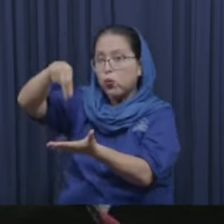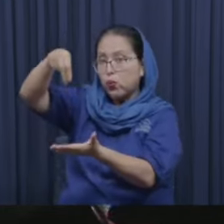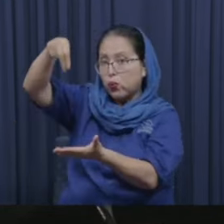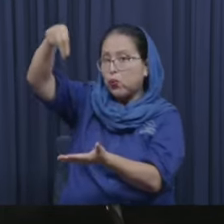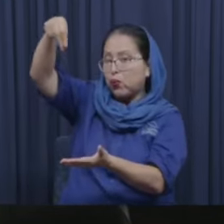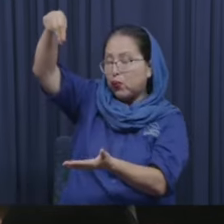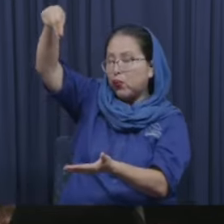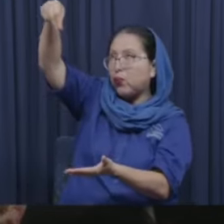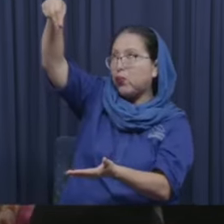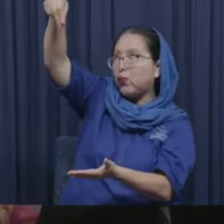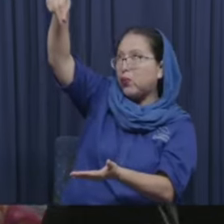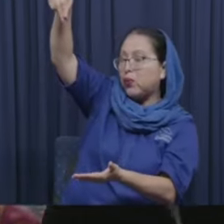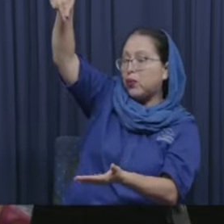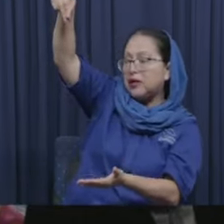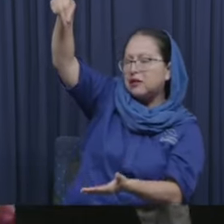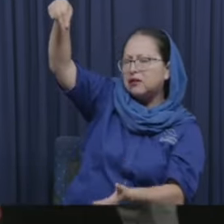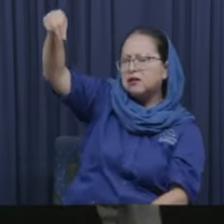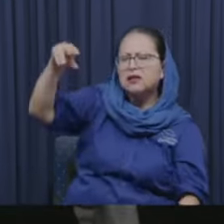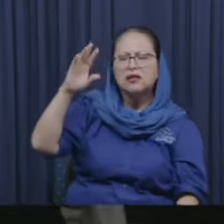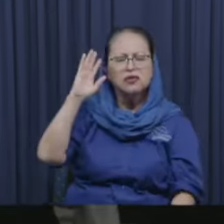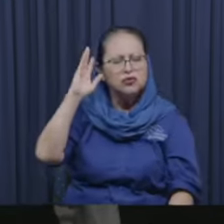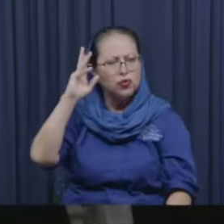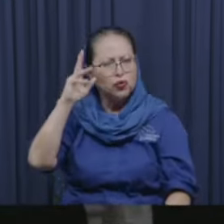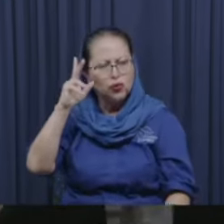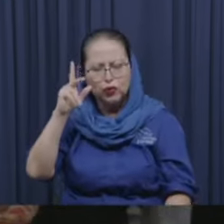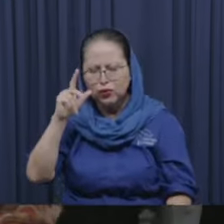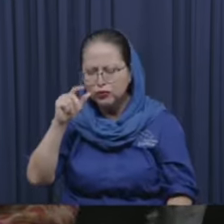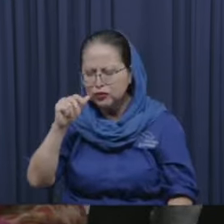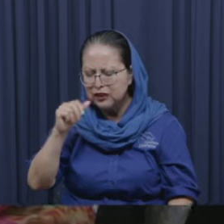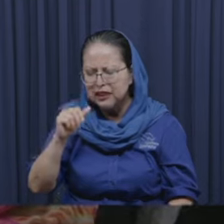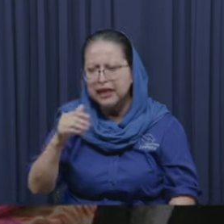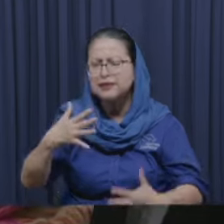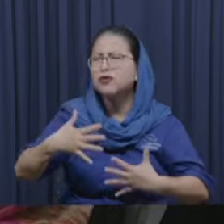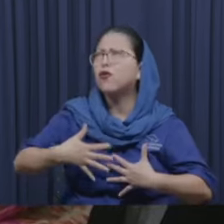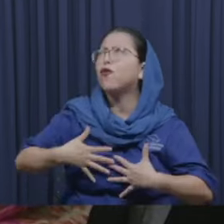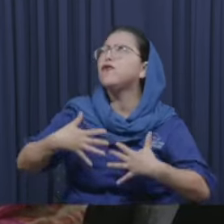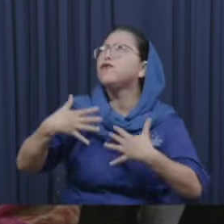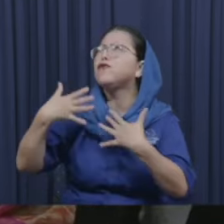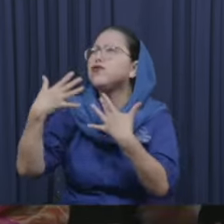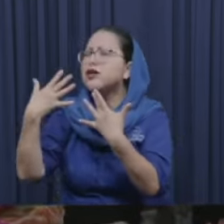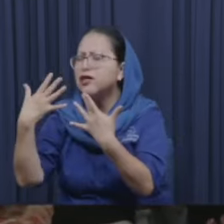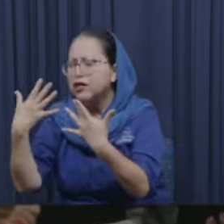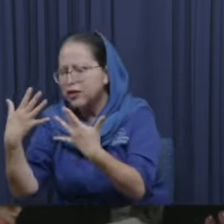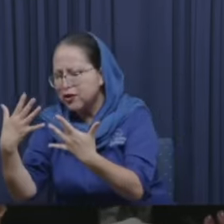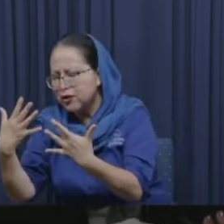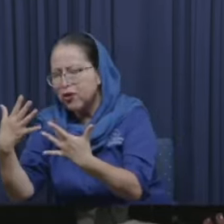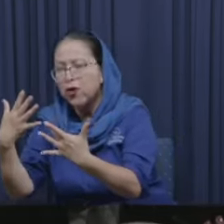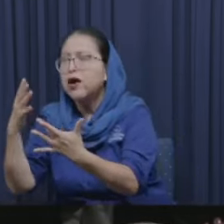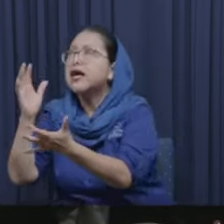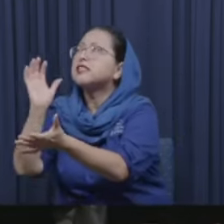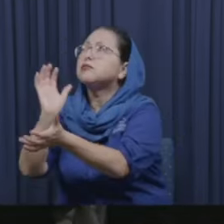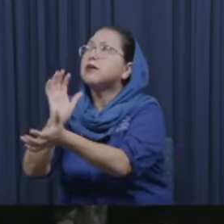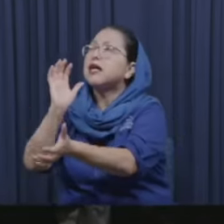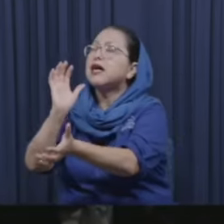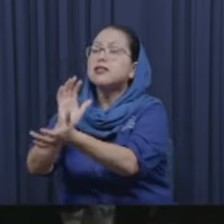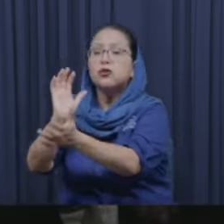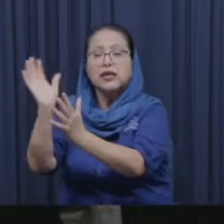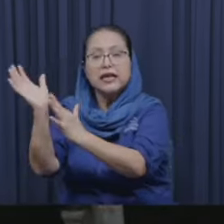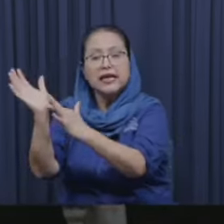ser vivo cada día esperándote y lleno de emoción mi